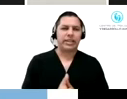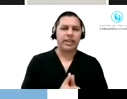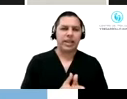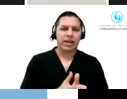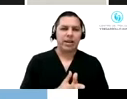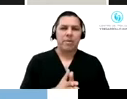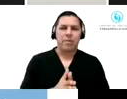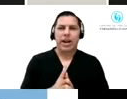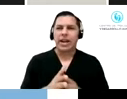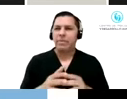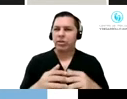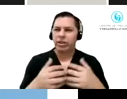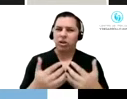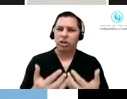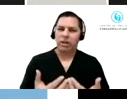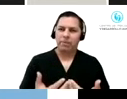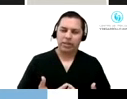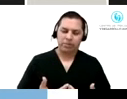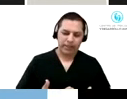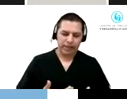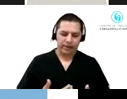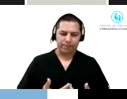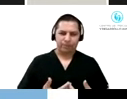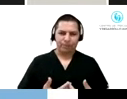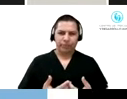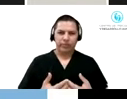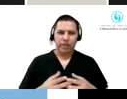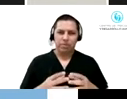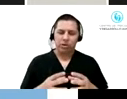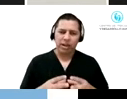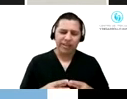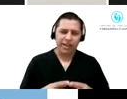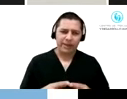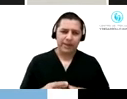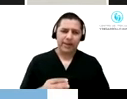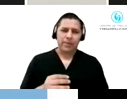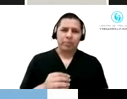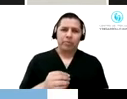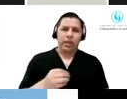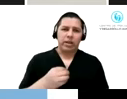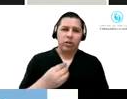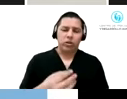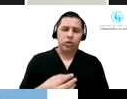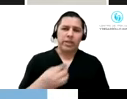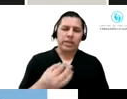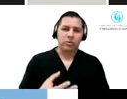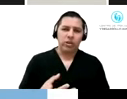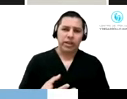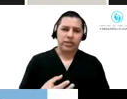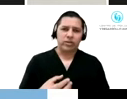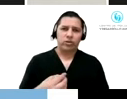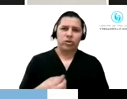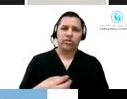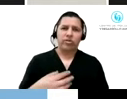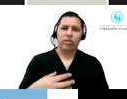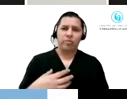en el chat para ir viendo esa otra perspectiva. Porque al final, los hombres y las